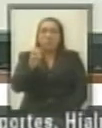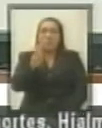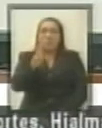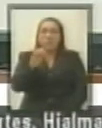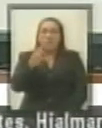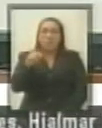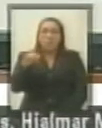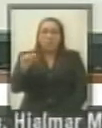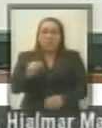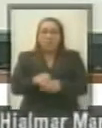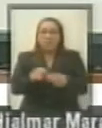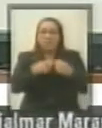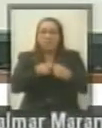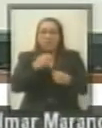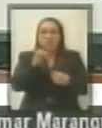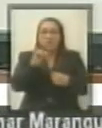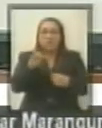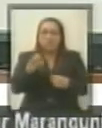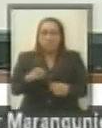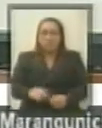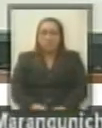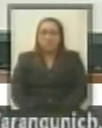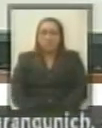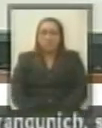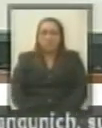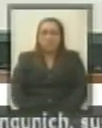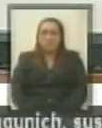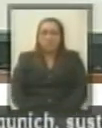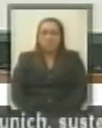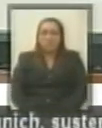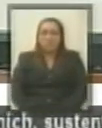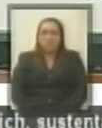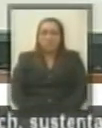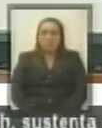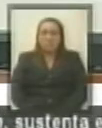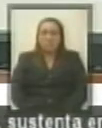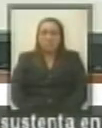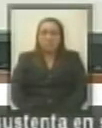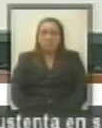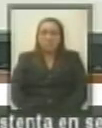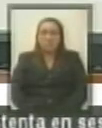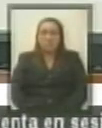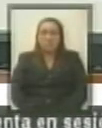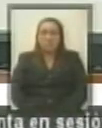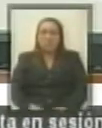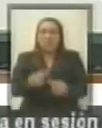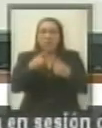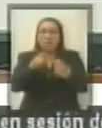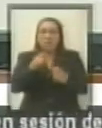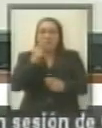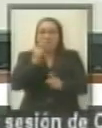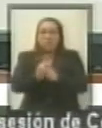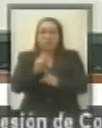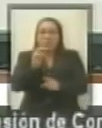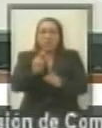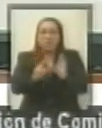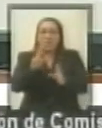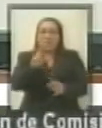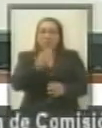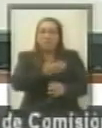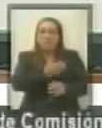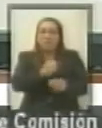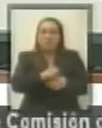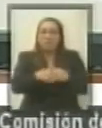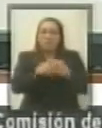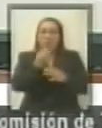en representación del CIM. La entrevista personal de los 2 candidatos se ha realizado el día 13 de mayo en las